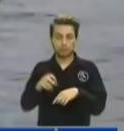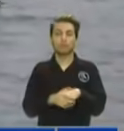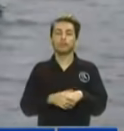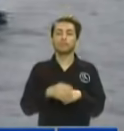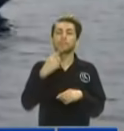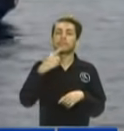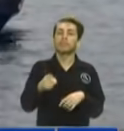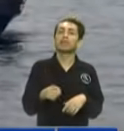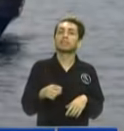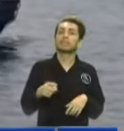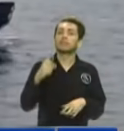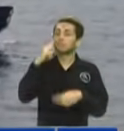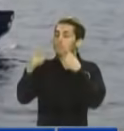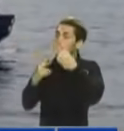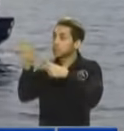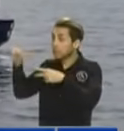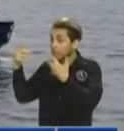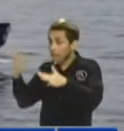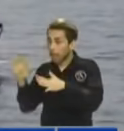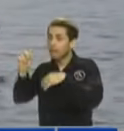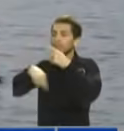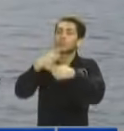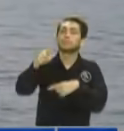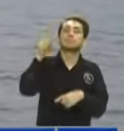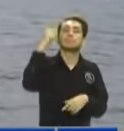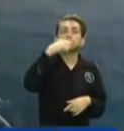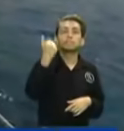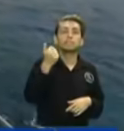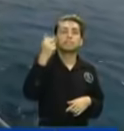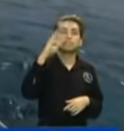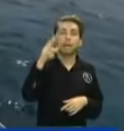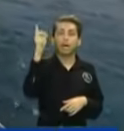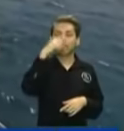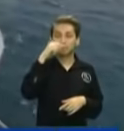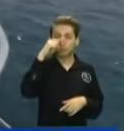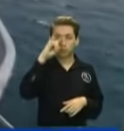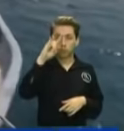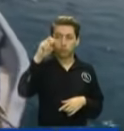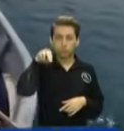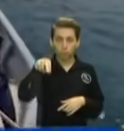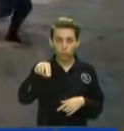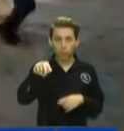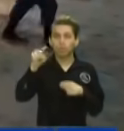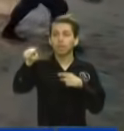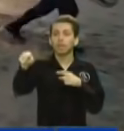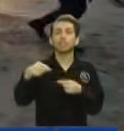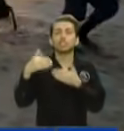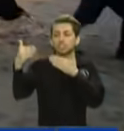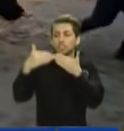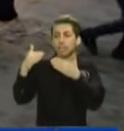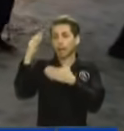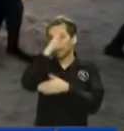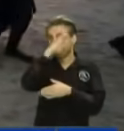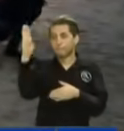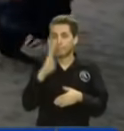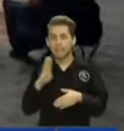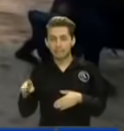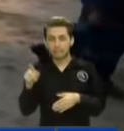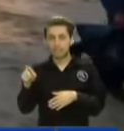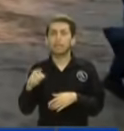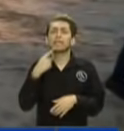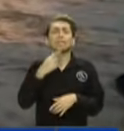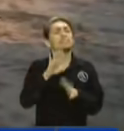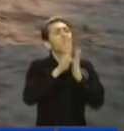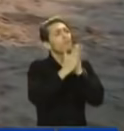comunidad Sarstún en Livingston, que se encuentra en el área de adyacencia Belice, donde la comunidad solicitó mascarillas